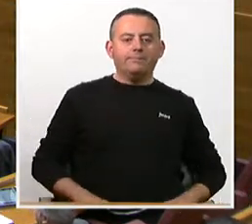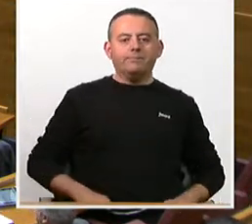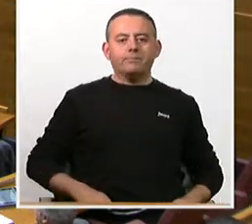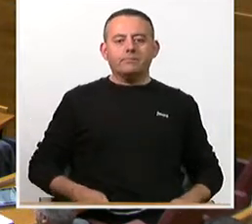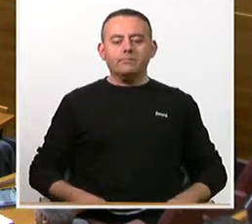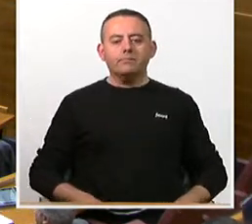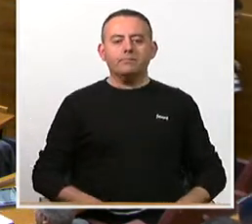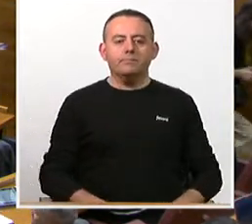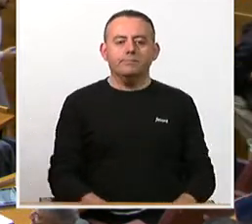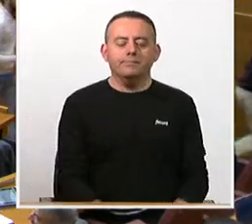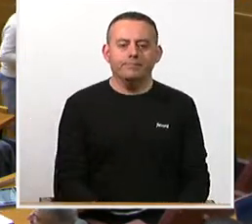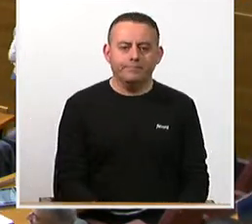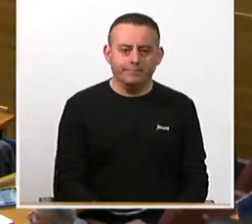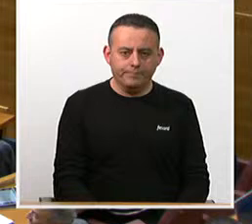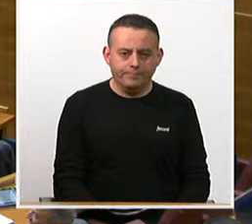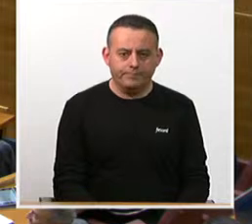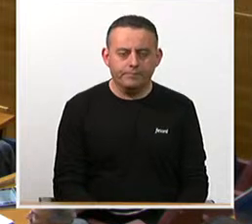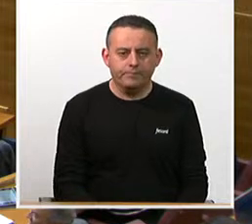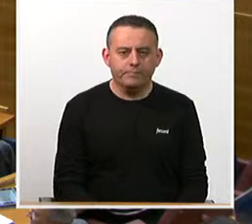días